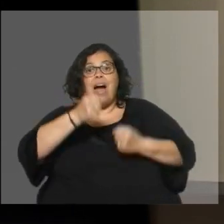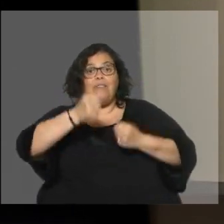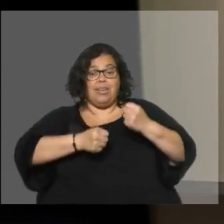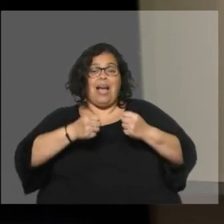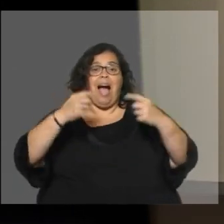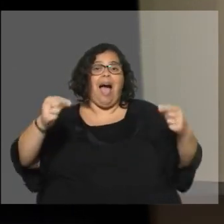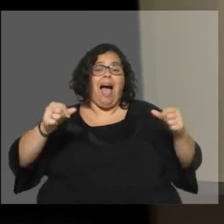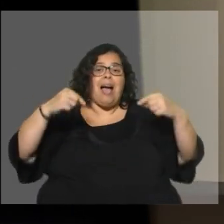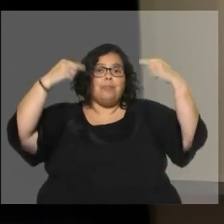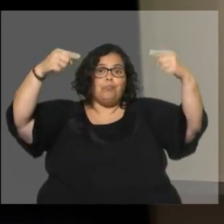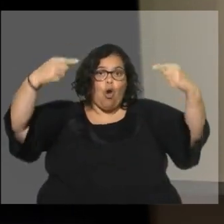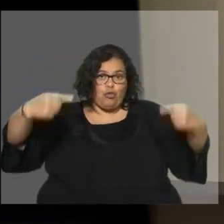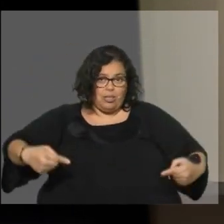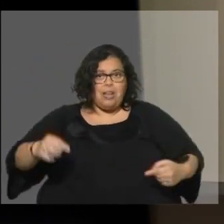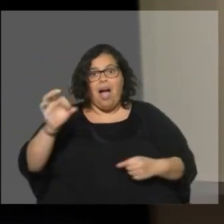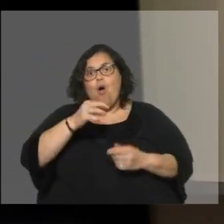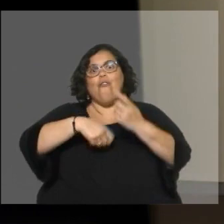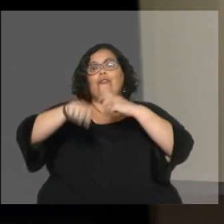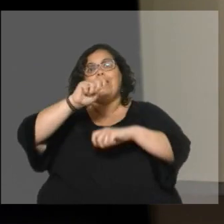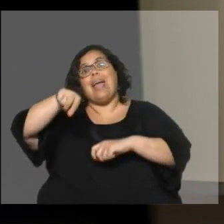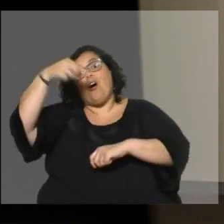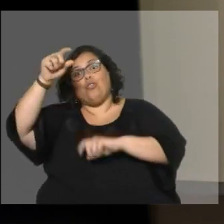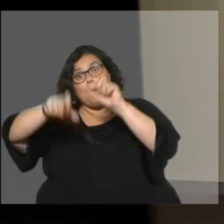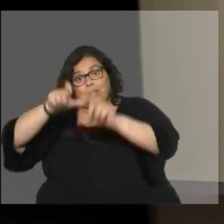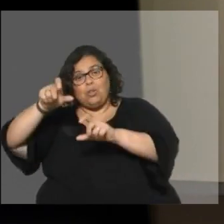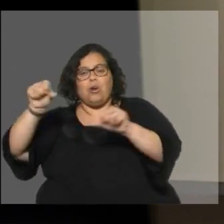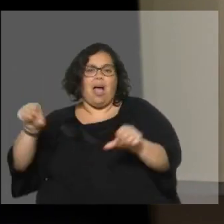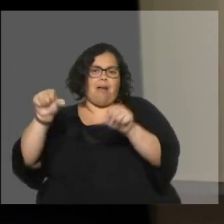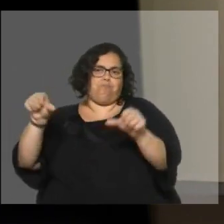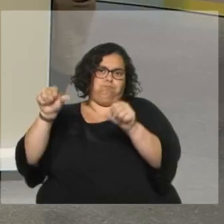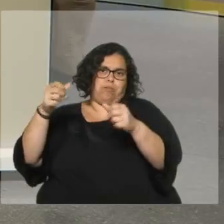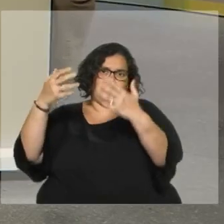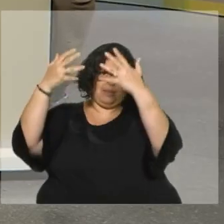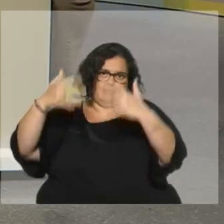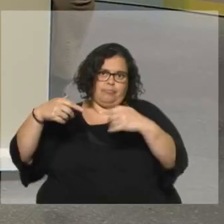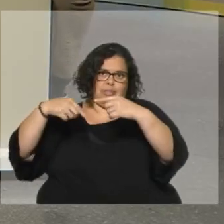esteras, claro. O le venden a terceros su producción. Nos mostraste un mundo